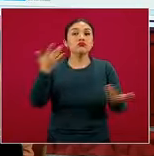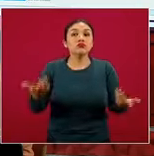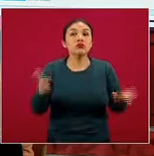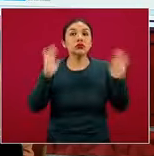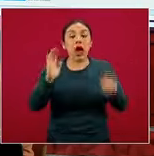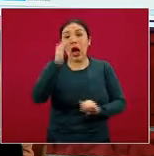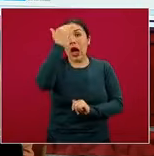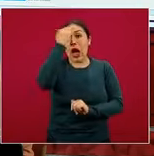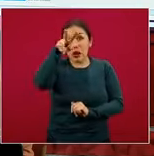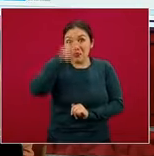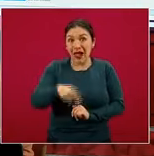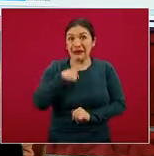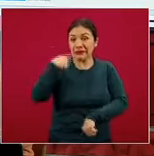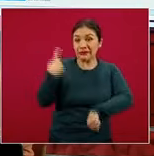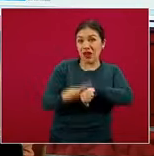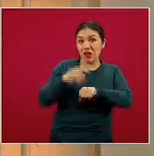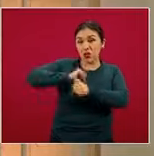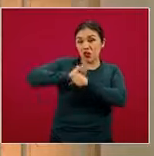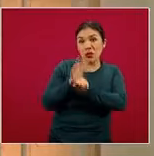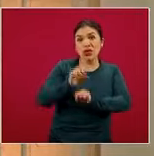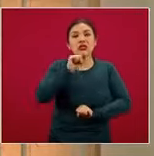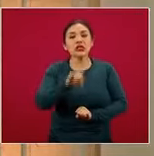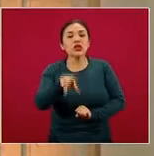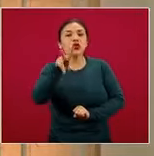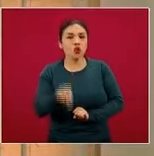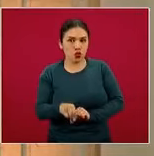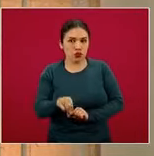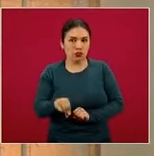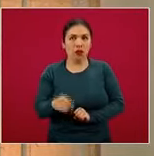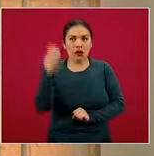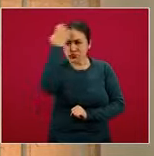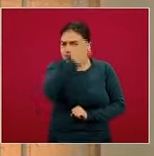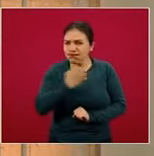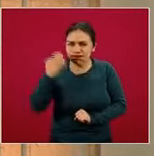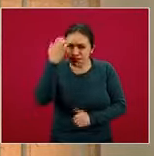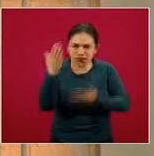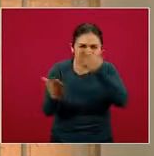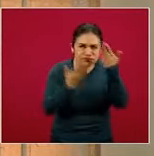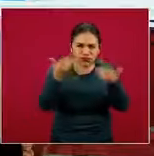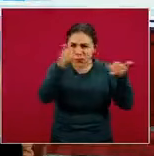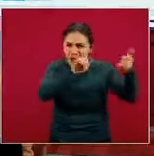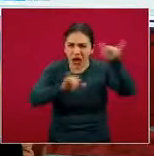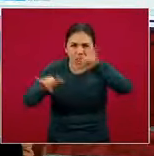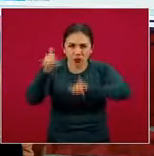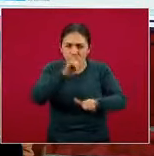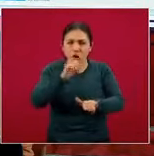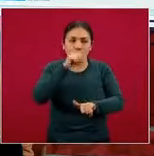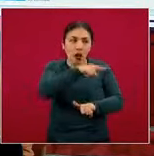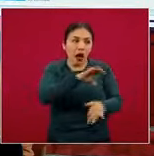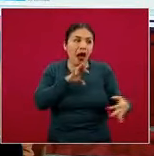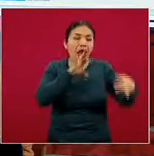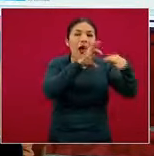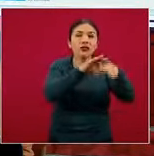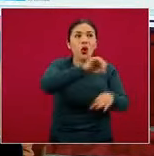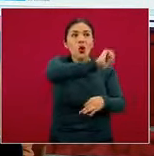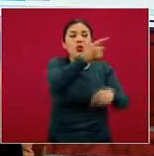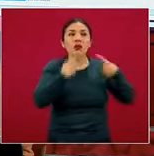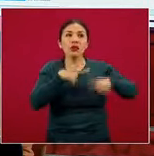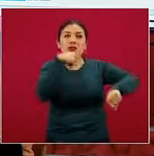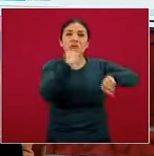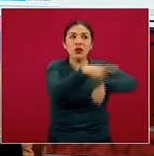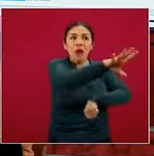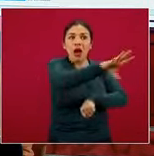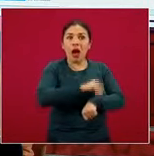poder conocer si tienen o no la presencia del virus SARS-CoV-2 o si estuvieron asociados a casos de COVID-19 previamente confirmados